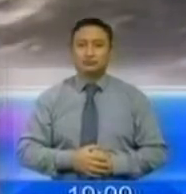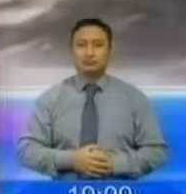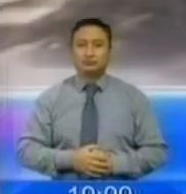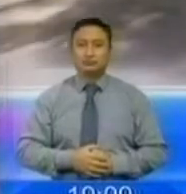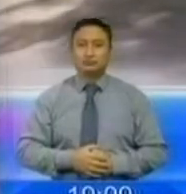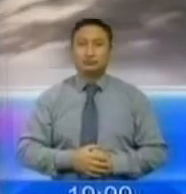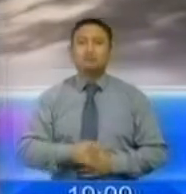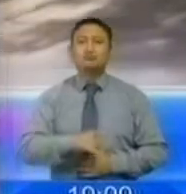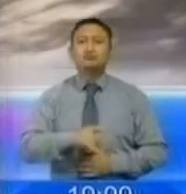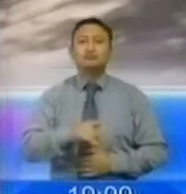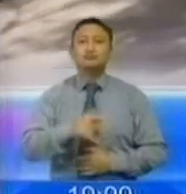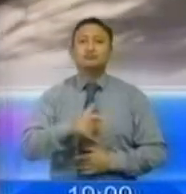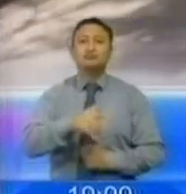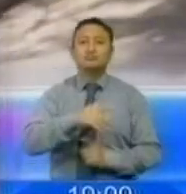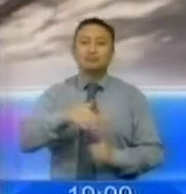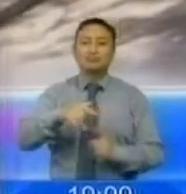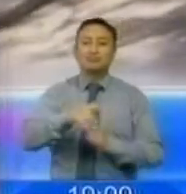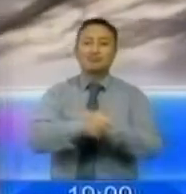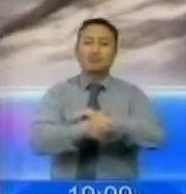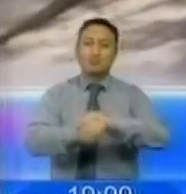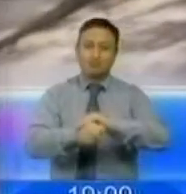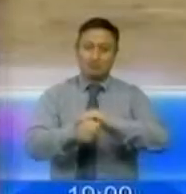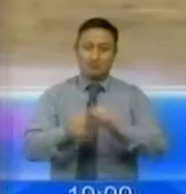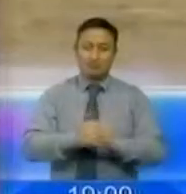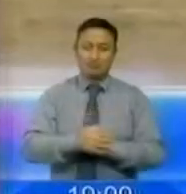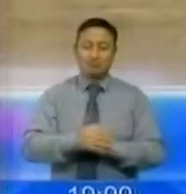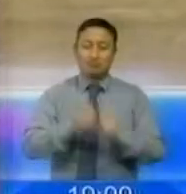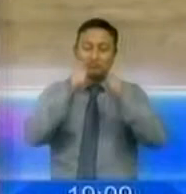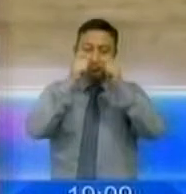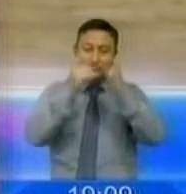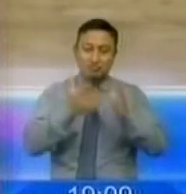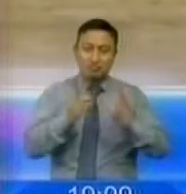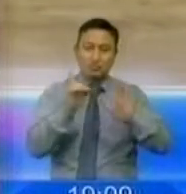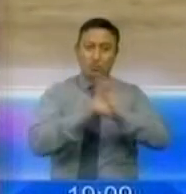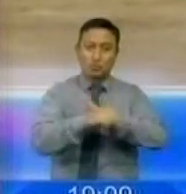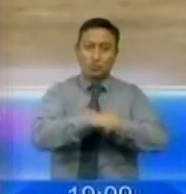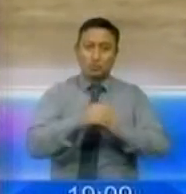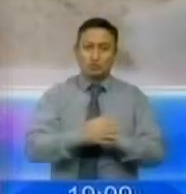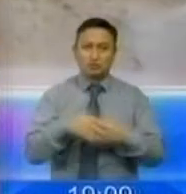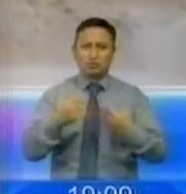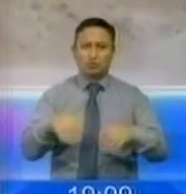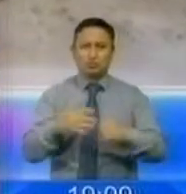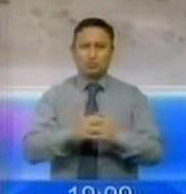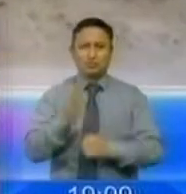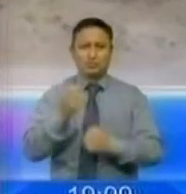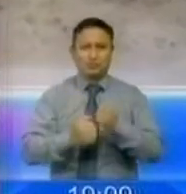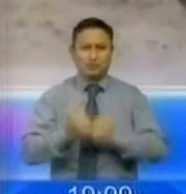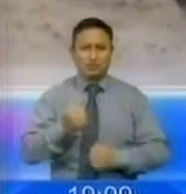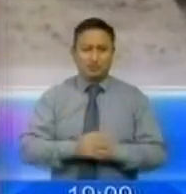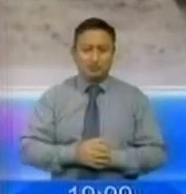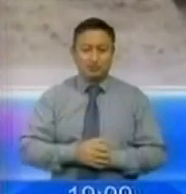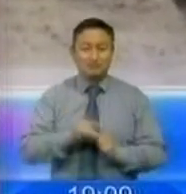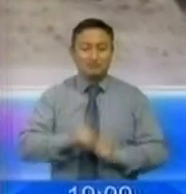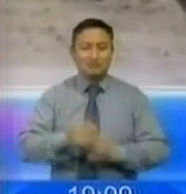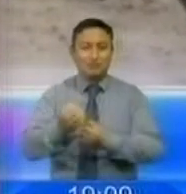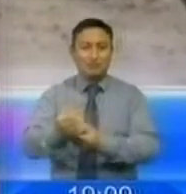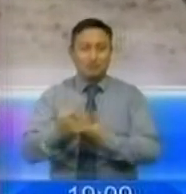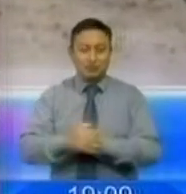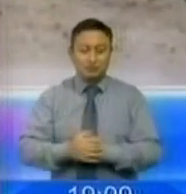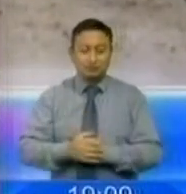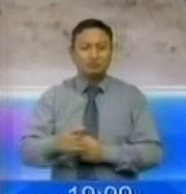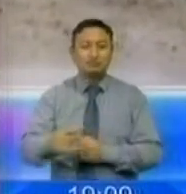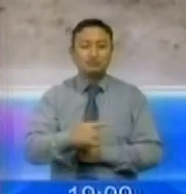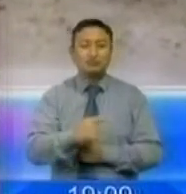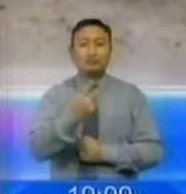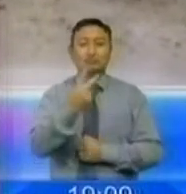El Parque Nacional de Galápagos denunció ante la Fiscalía la singular sustracción. Se informó que se trata de